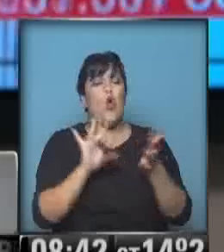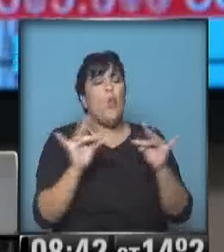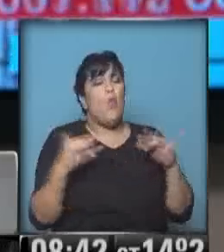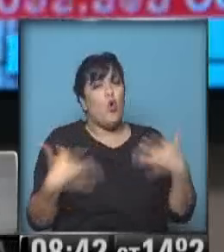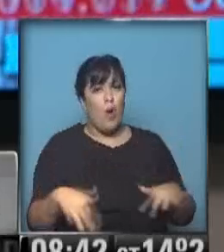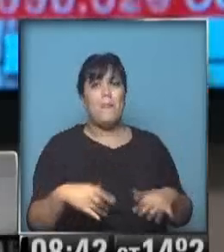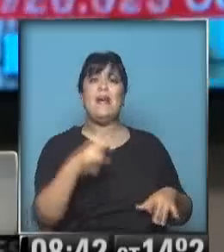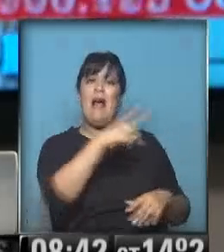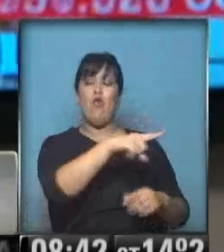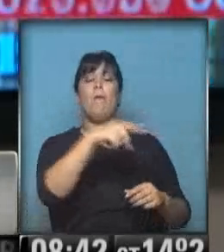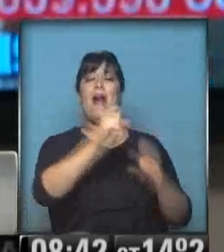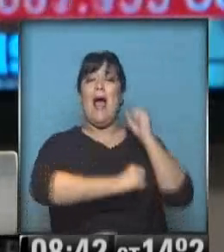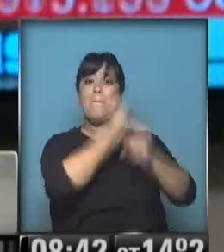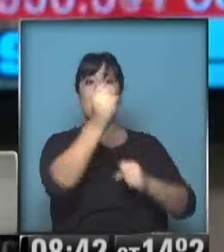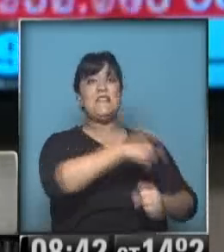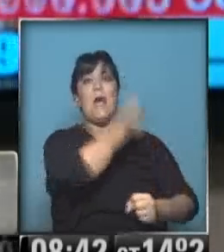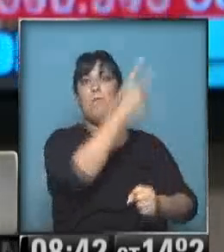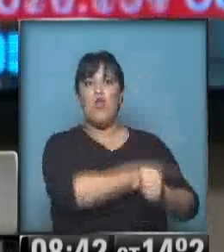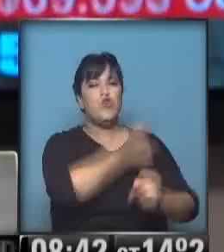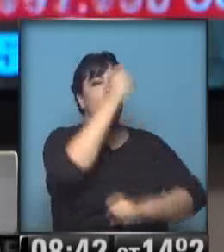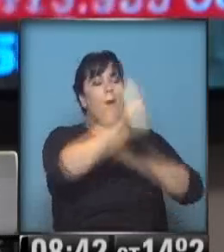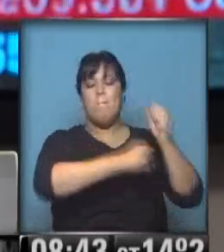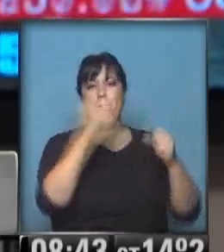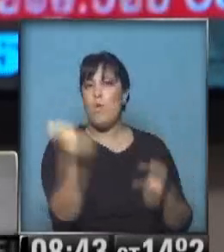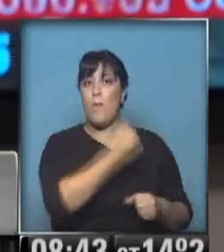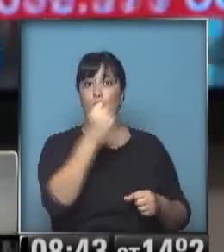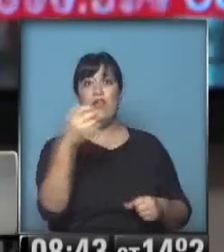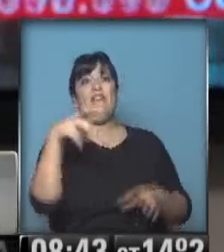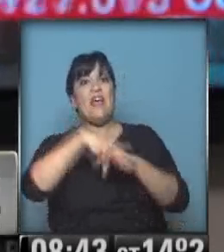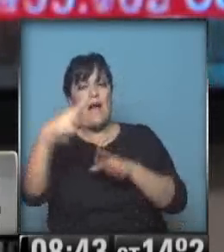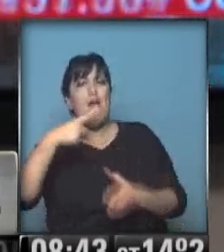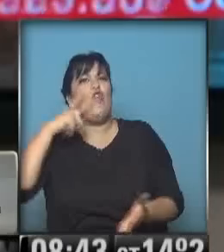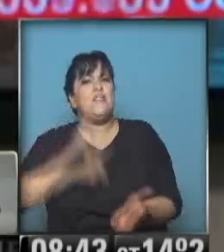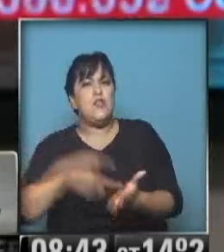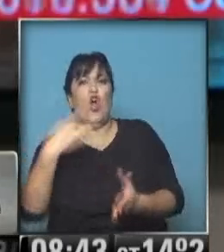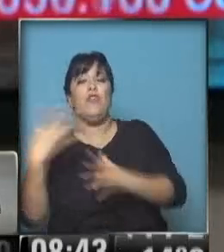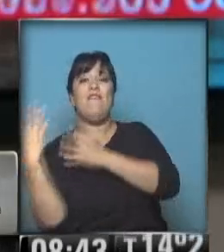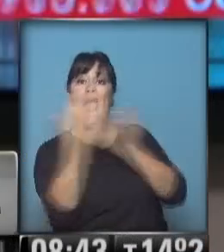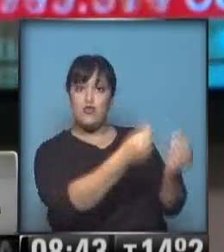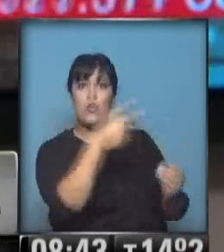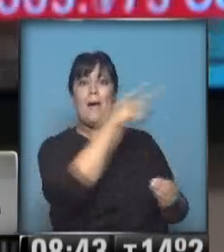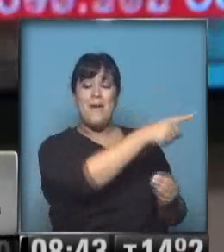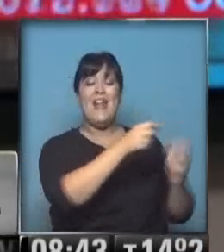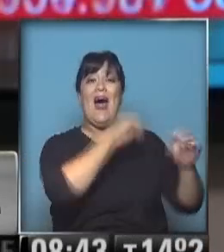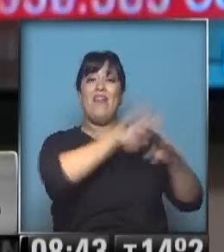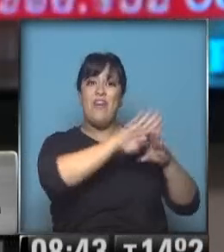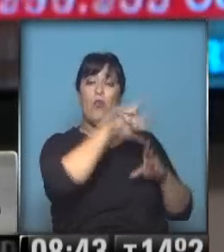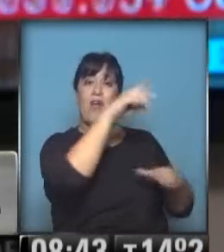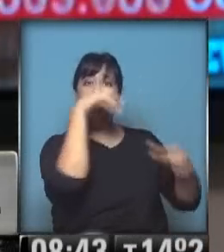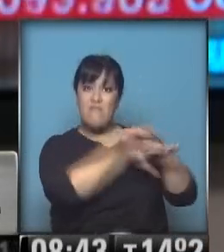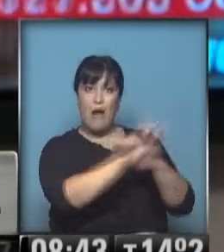para empresas importantes del país entonces había que ayudarlas es decir ahí aparece el el otro